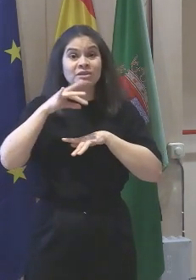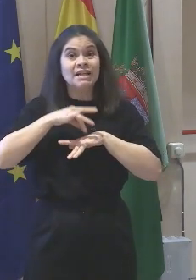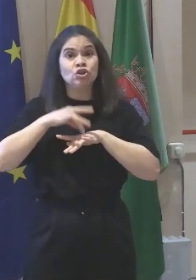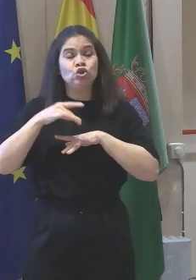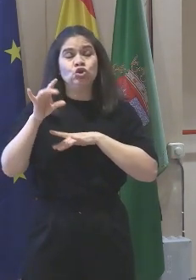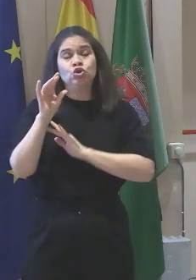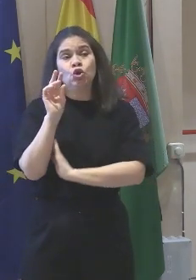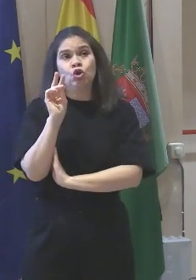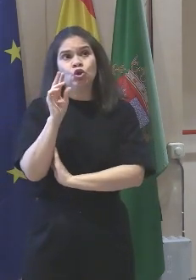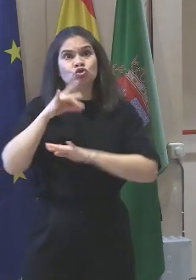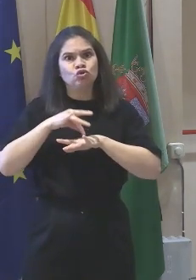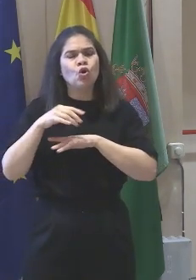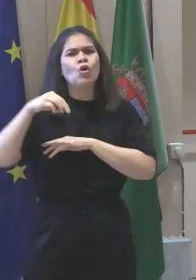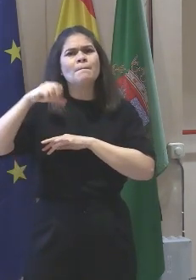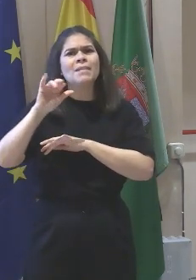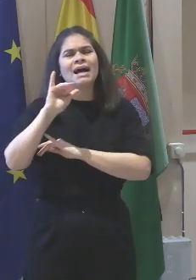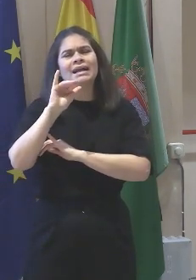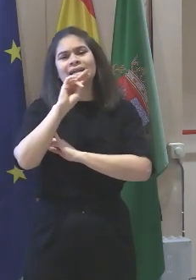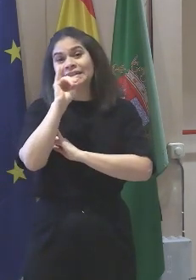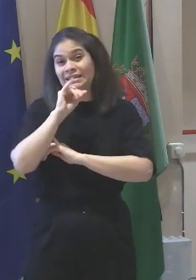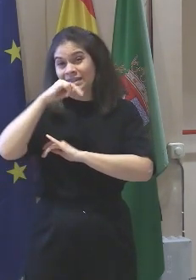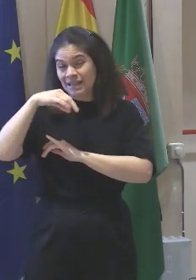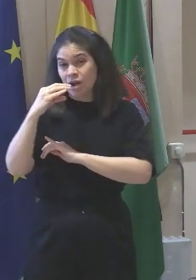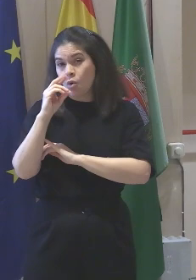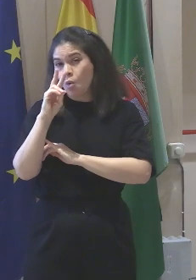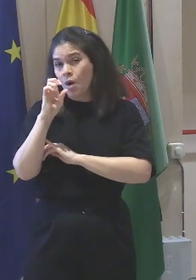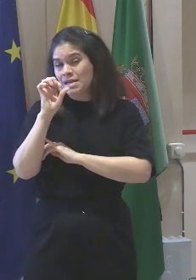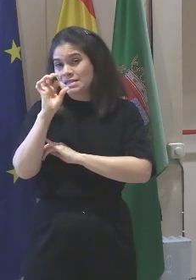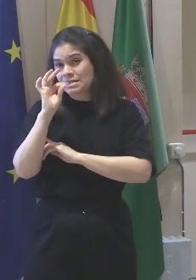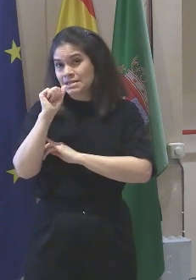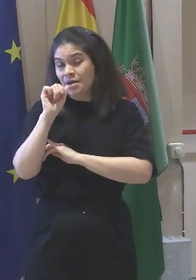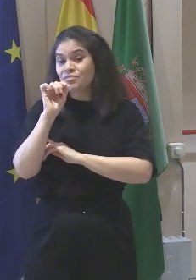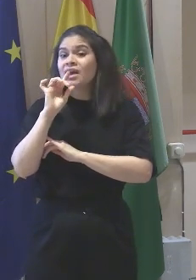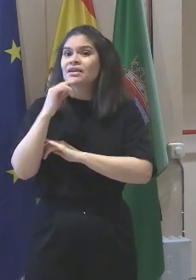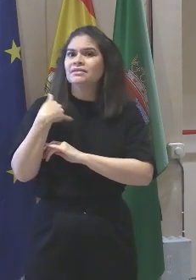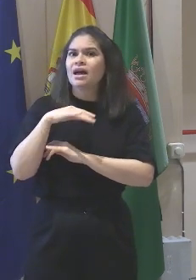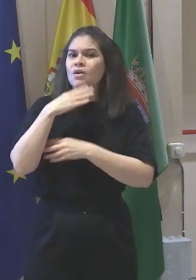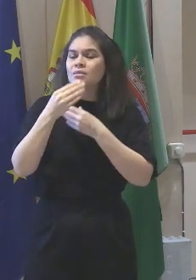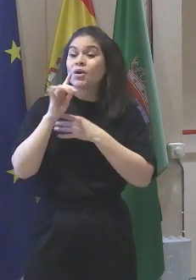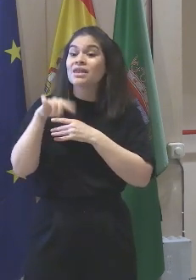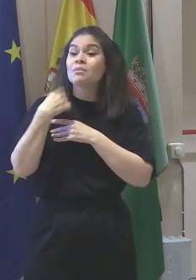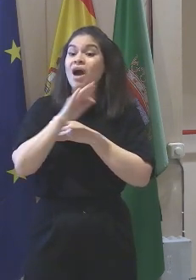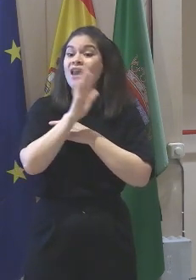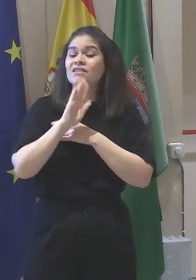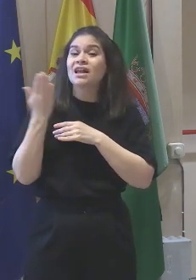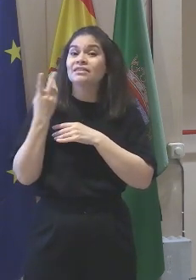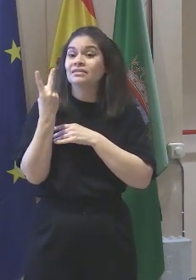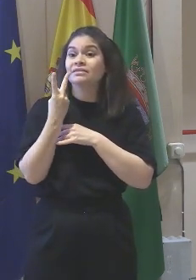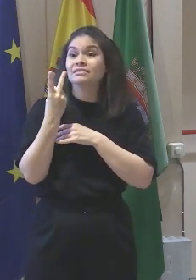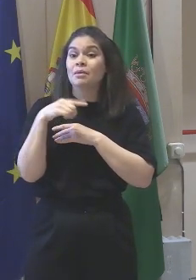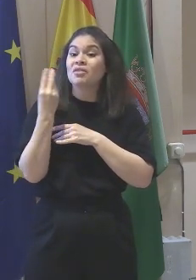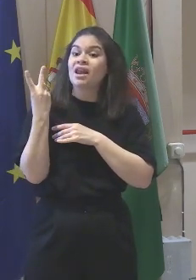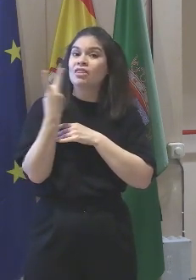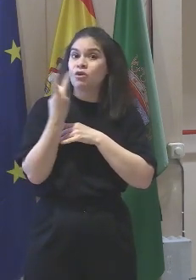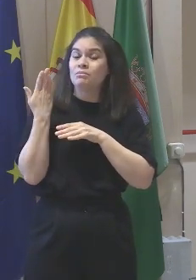hacer la segunda parte. Y si os parece, pues luego al final, después de las dos presentaciones, pues hacemos las preguntas,